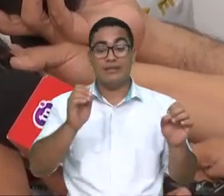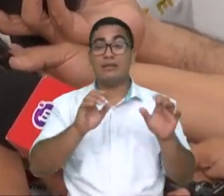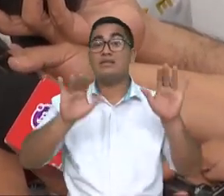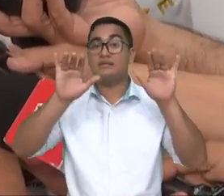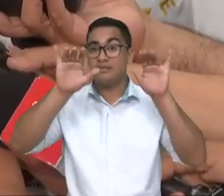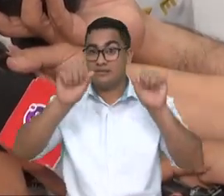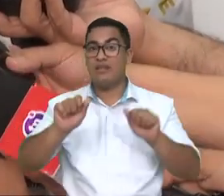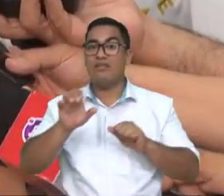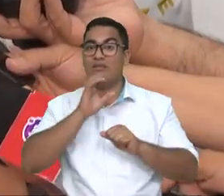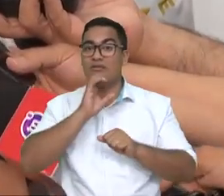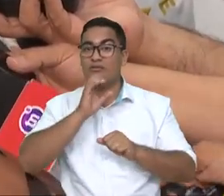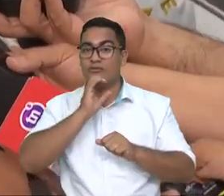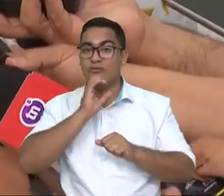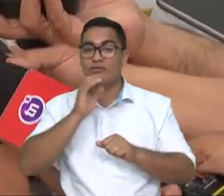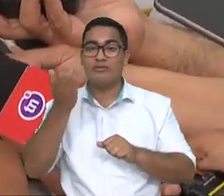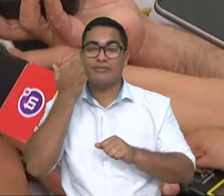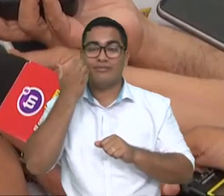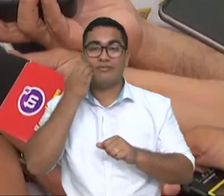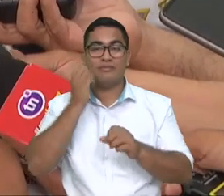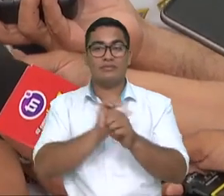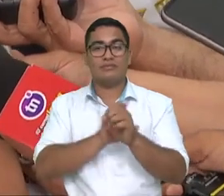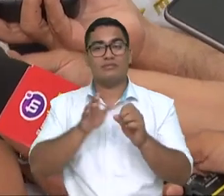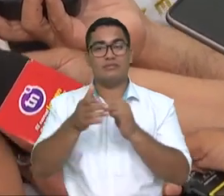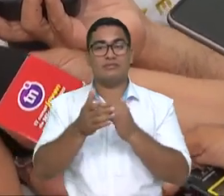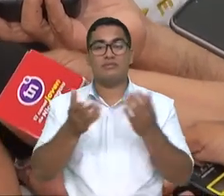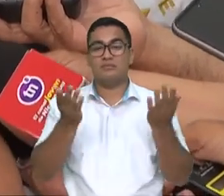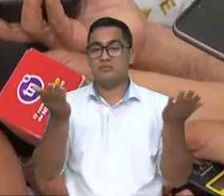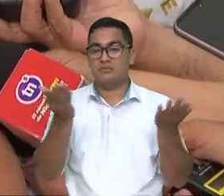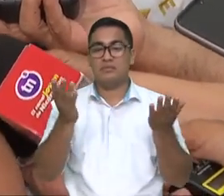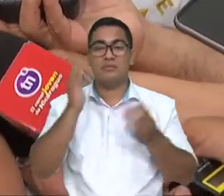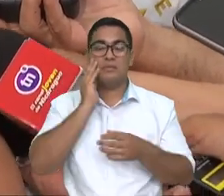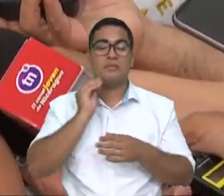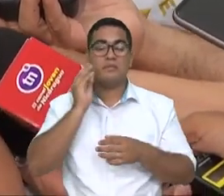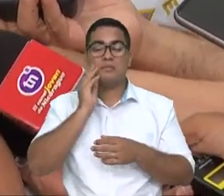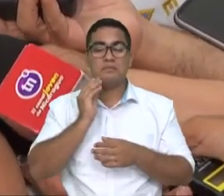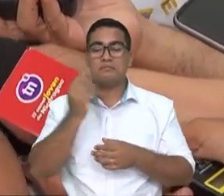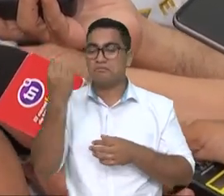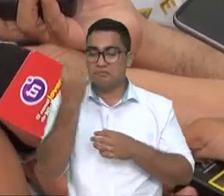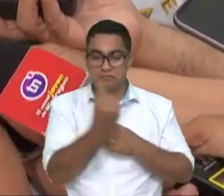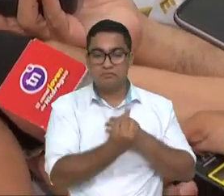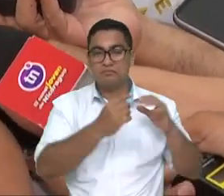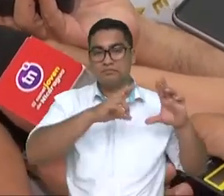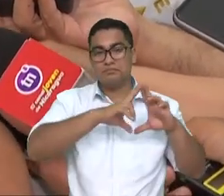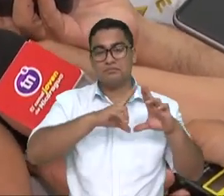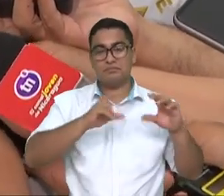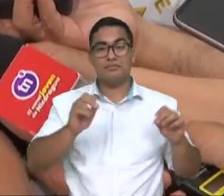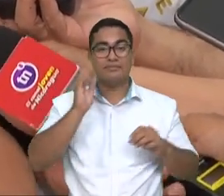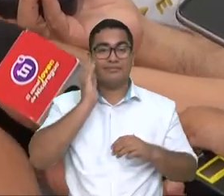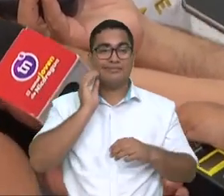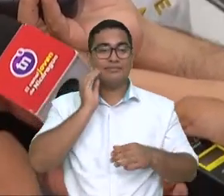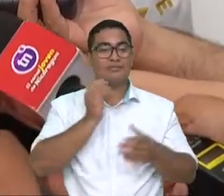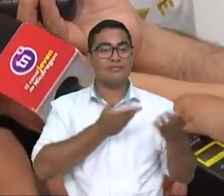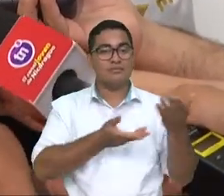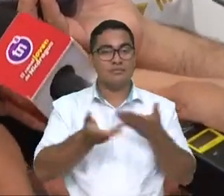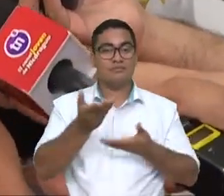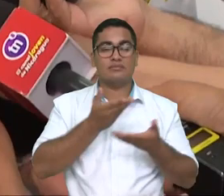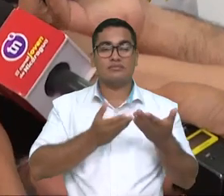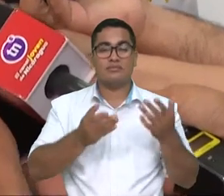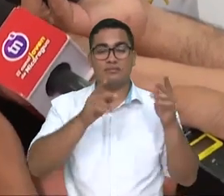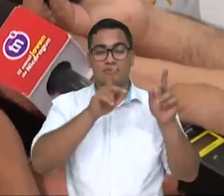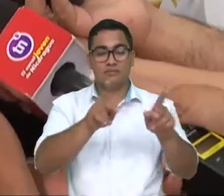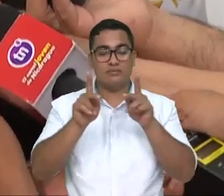conocen, en Cuba, y todas esas experiencias las vamos a compartir por acá con los